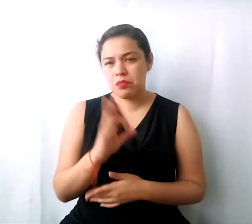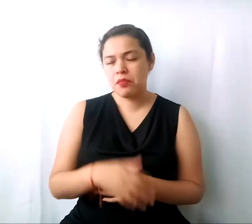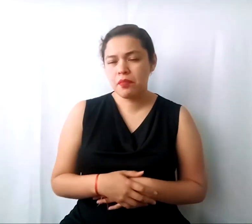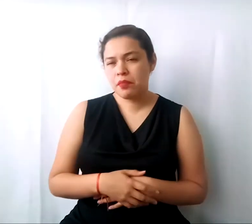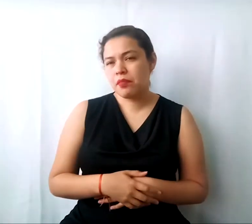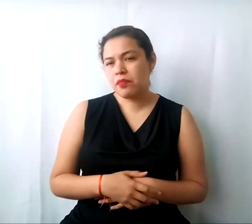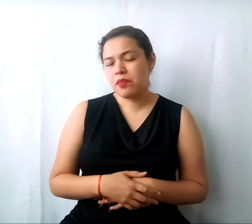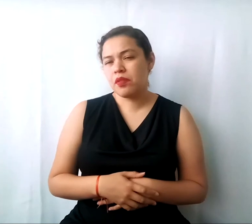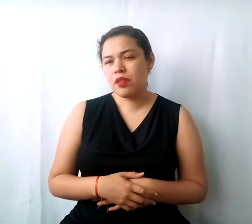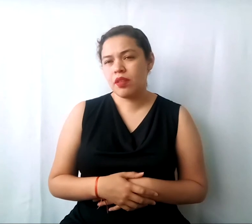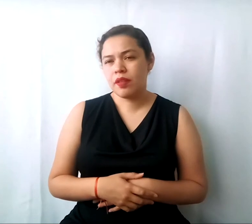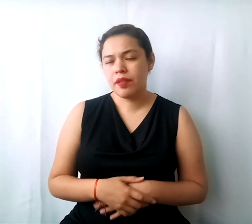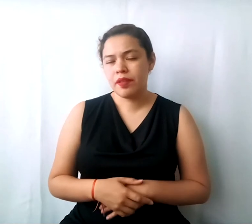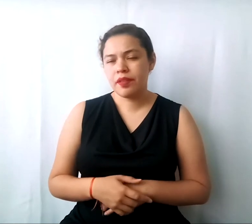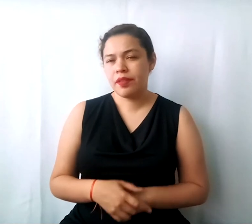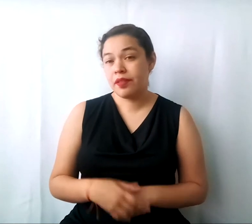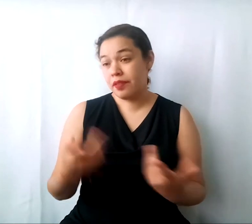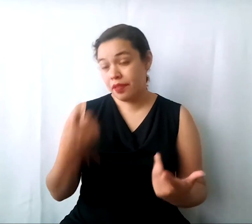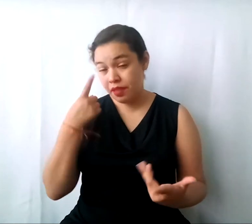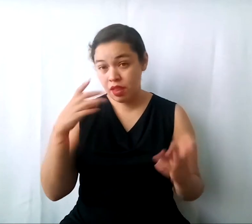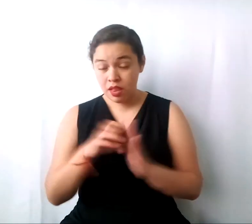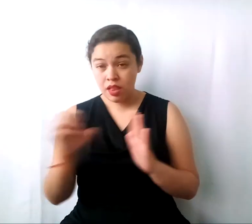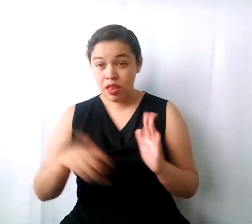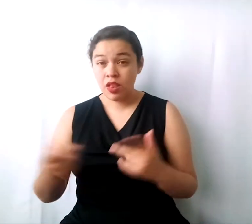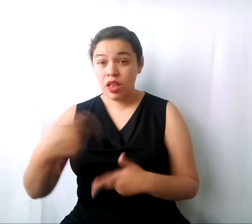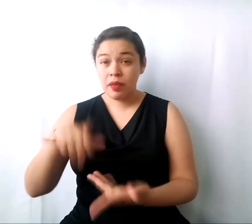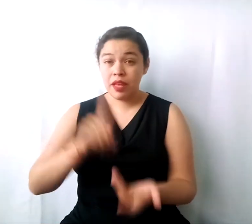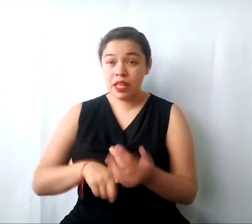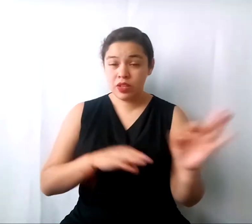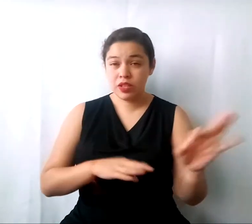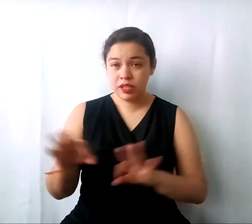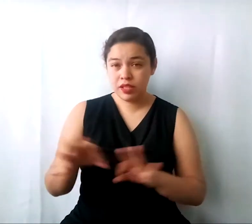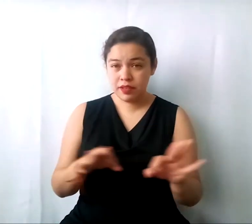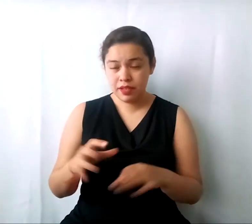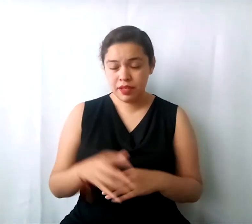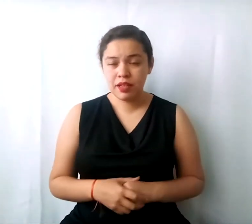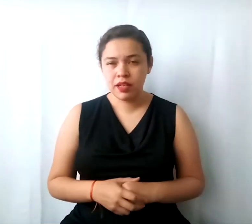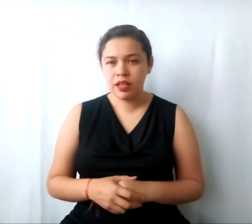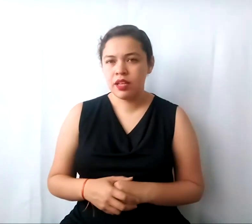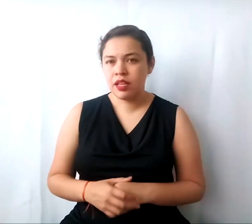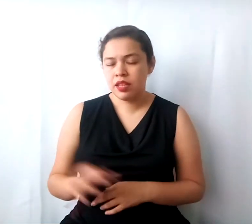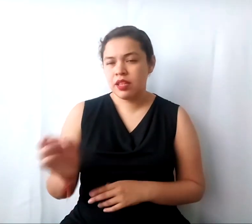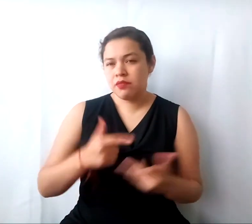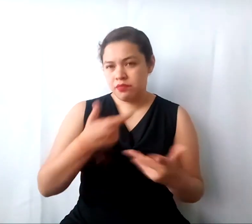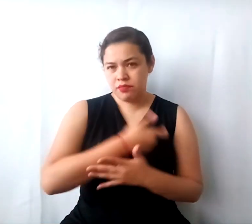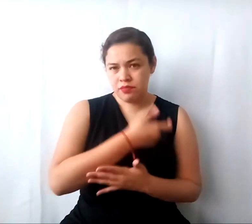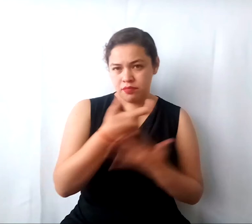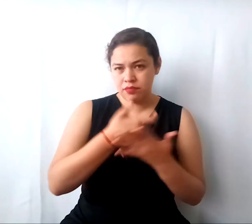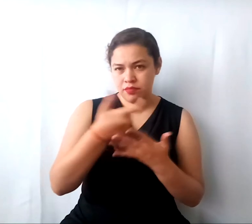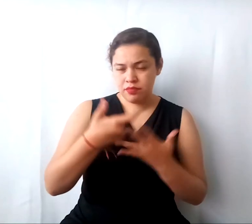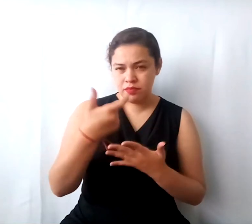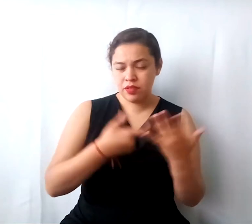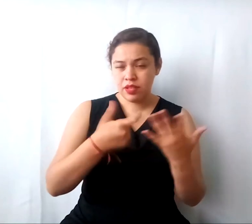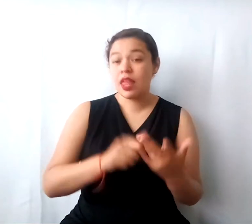de los socios. Pero, por ejemplo, si tienen trabajadores, aunque sean contadores que no sean